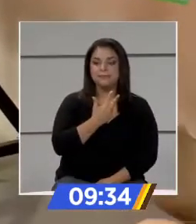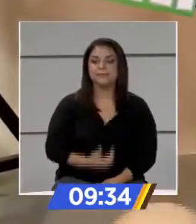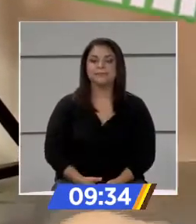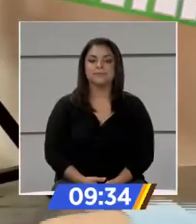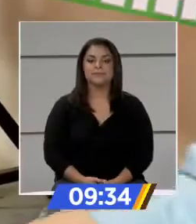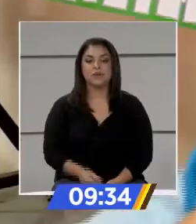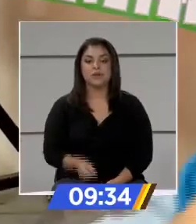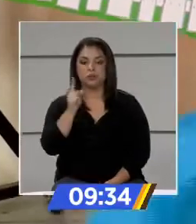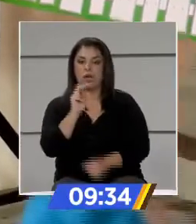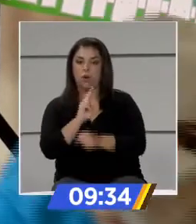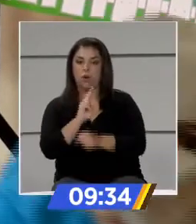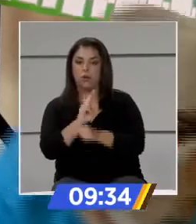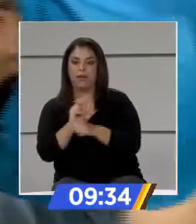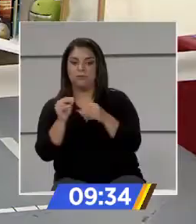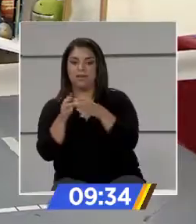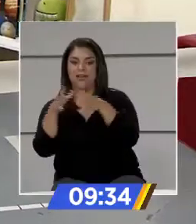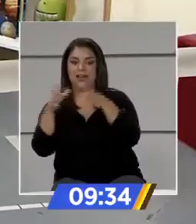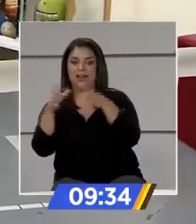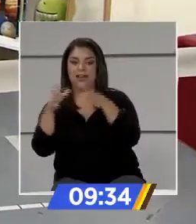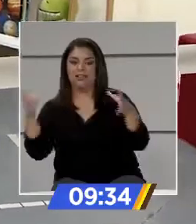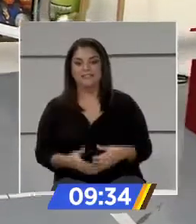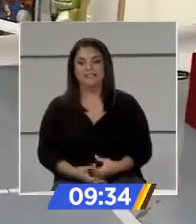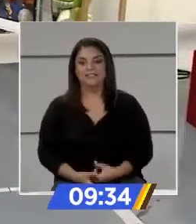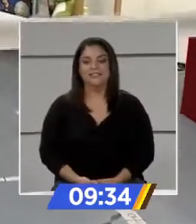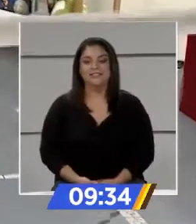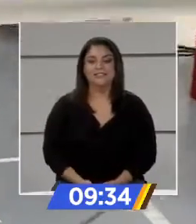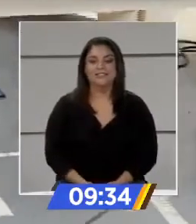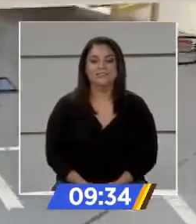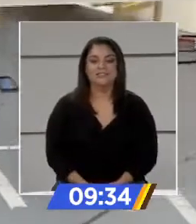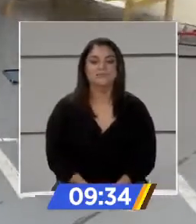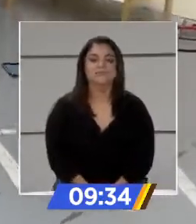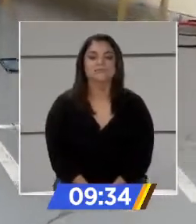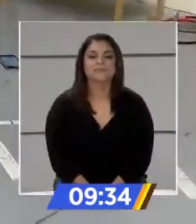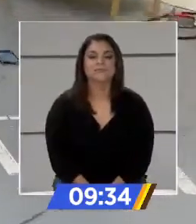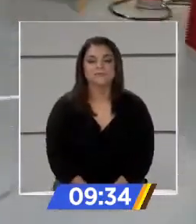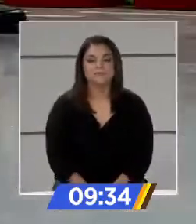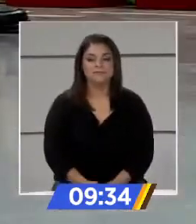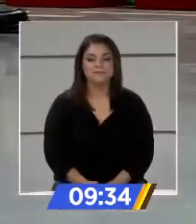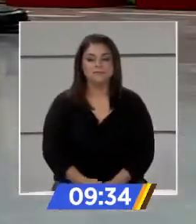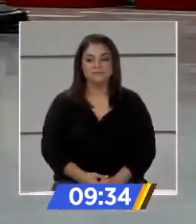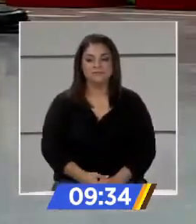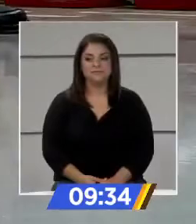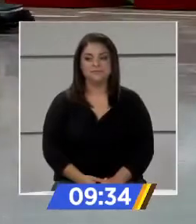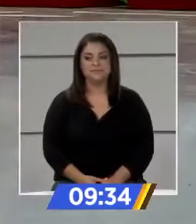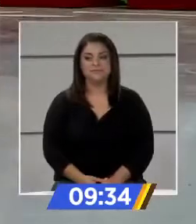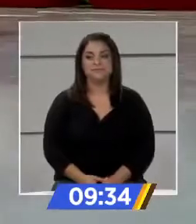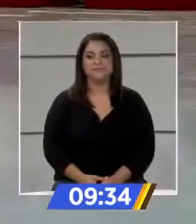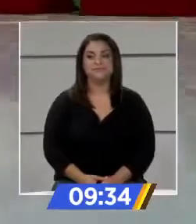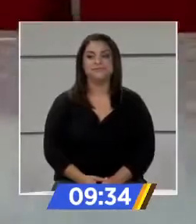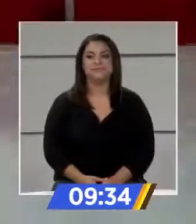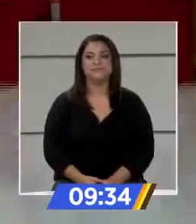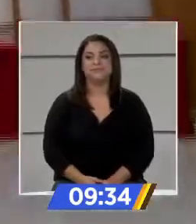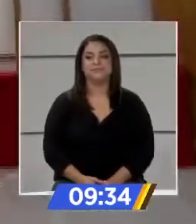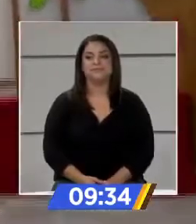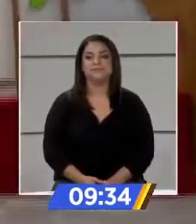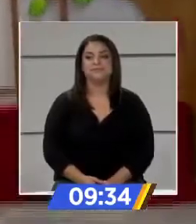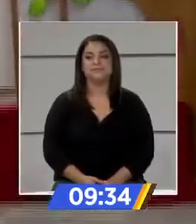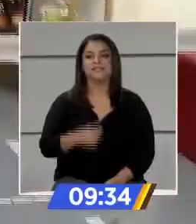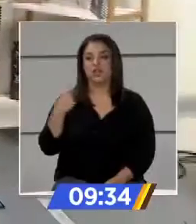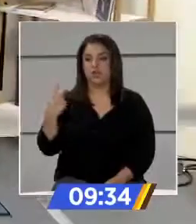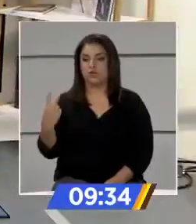Okay. Y usted los grandes. Y yo me voy a ir a traer estos grandes y este pequeño. Hagamos así, dos pequeños y dos